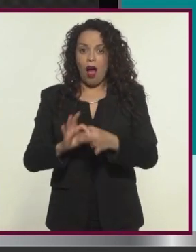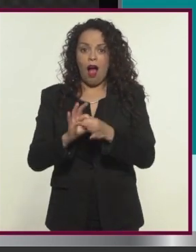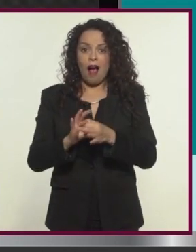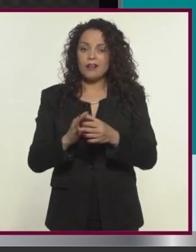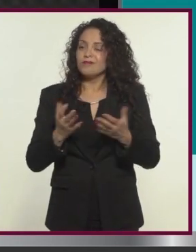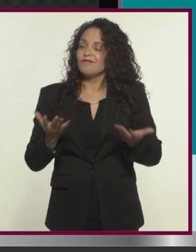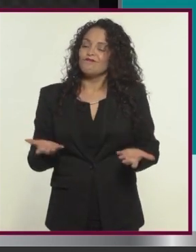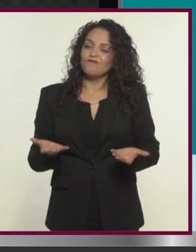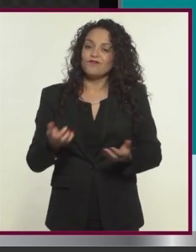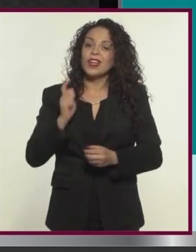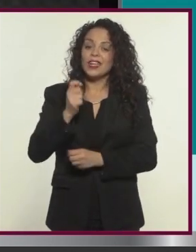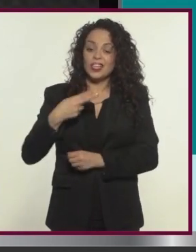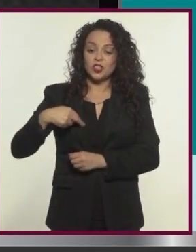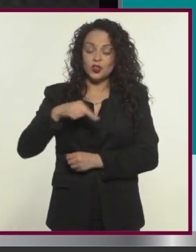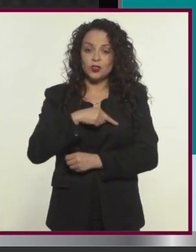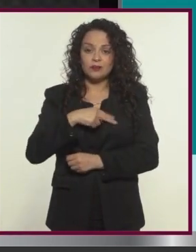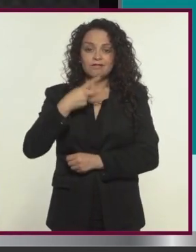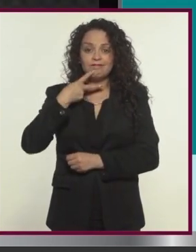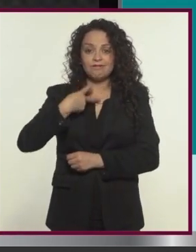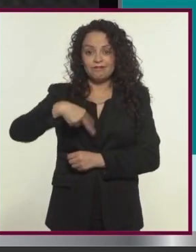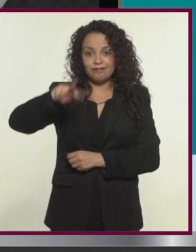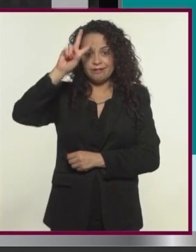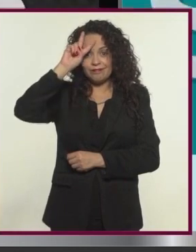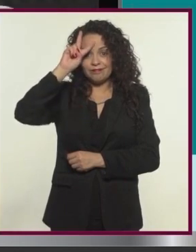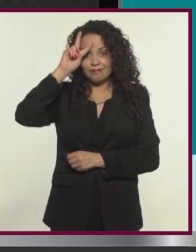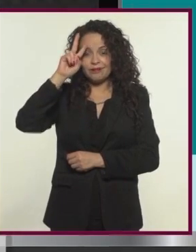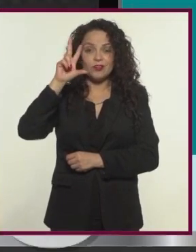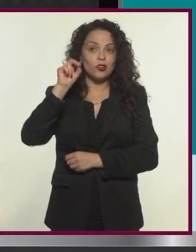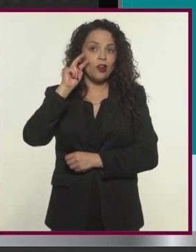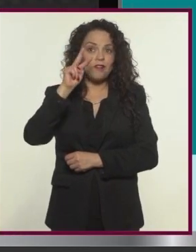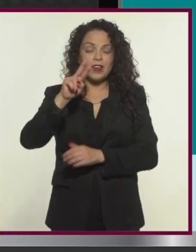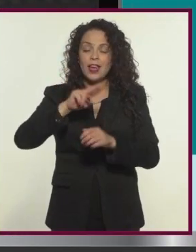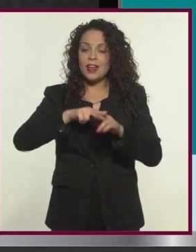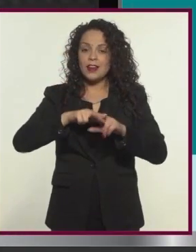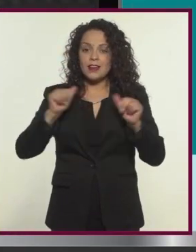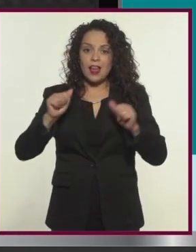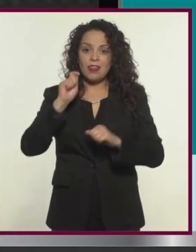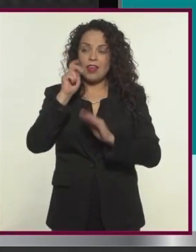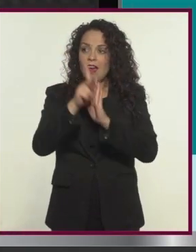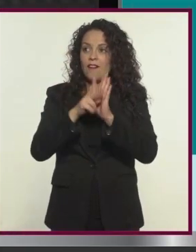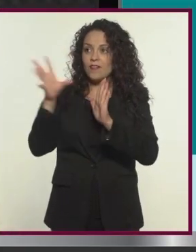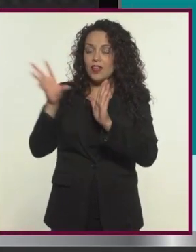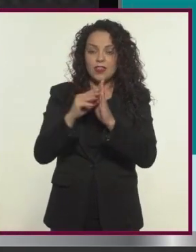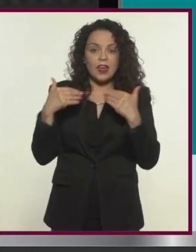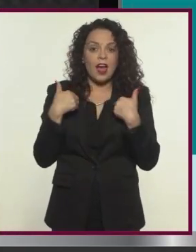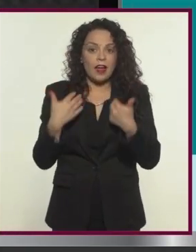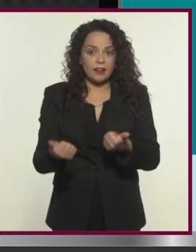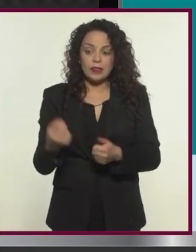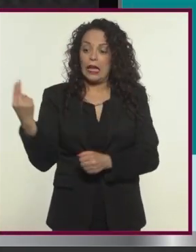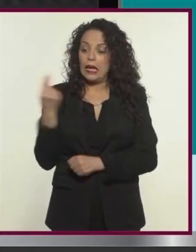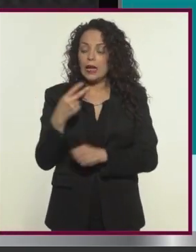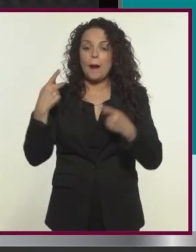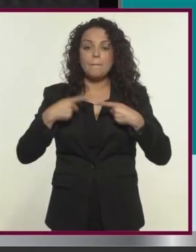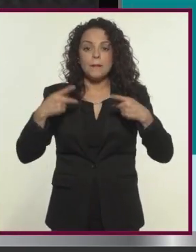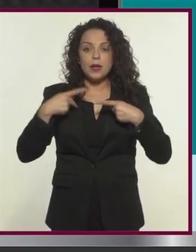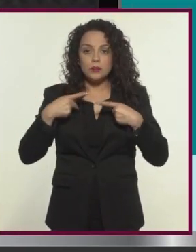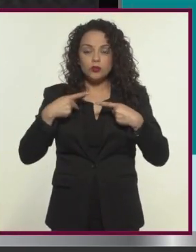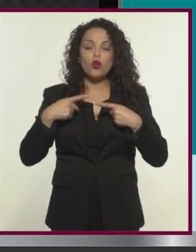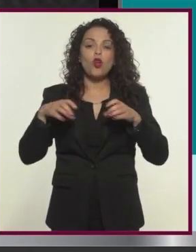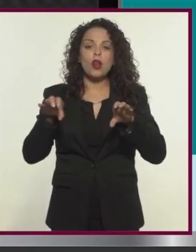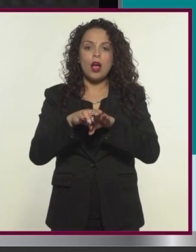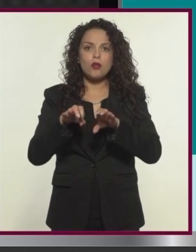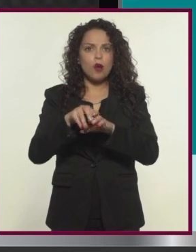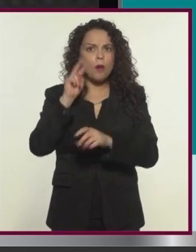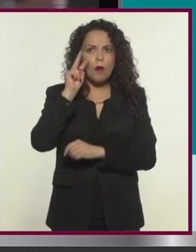pues básicamente vamos a ser, como dicen por ahí, analfabetas audiovisuales. Y lo que necesitamos es gente que pueda afrontar de una